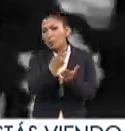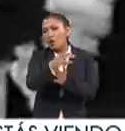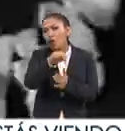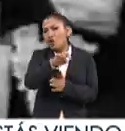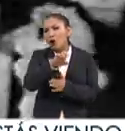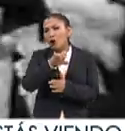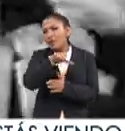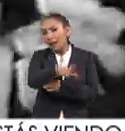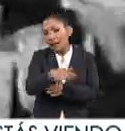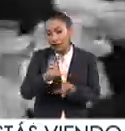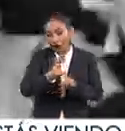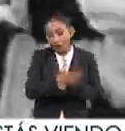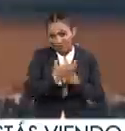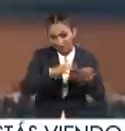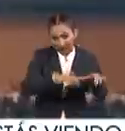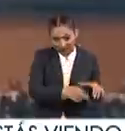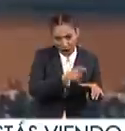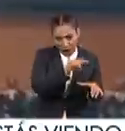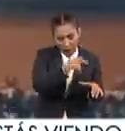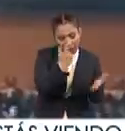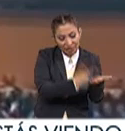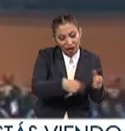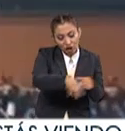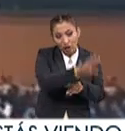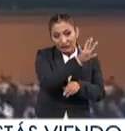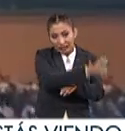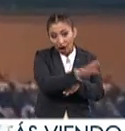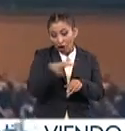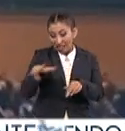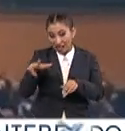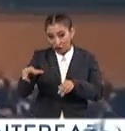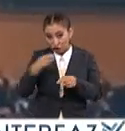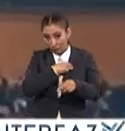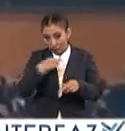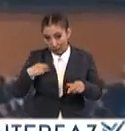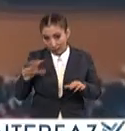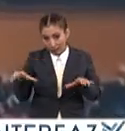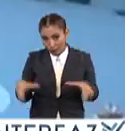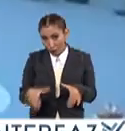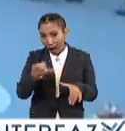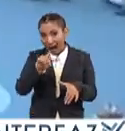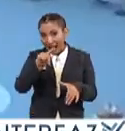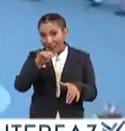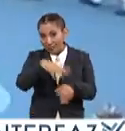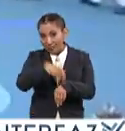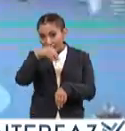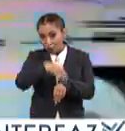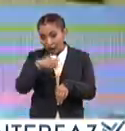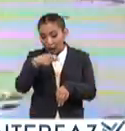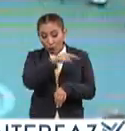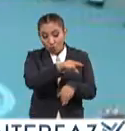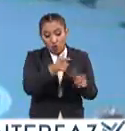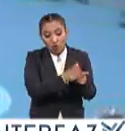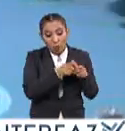Nobel? El Comité del Nobel está compuesto por 5 de los 18 miembros que forman la Academia Sueca, un organismo permanente